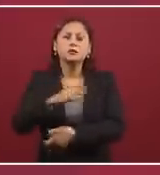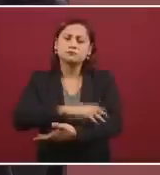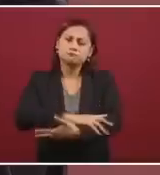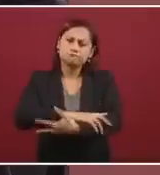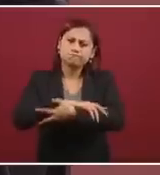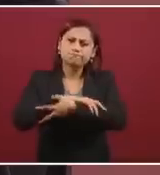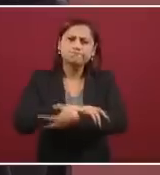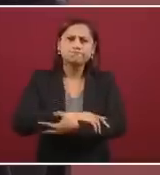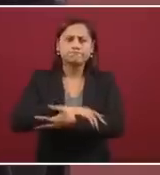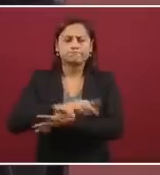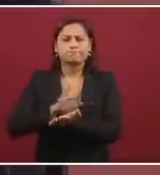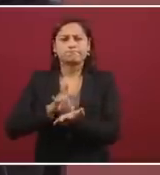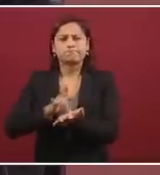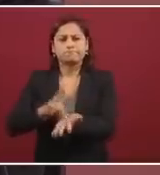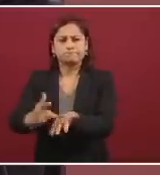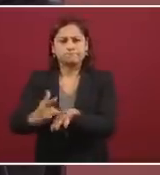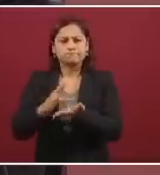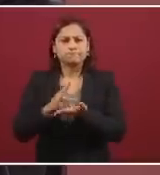de solidaridad